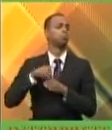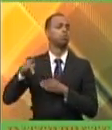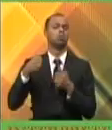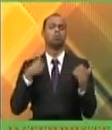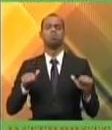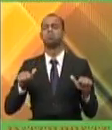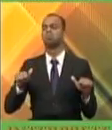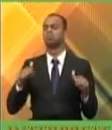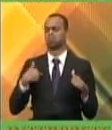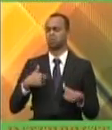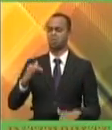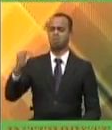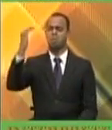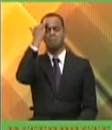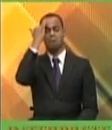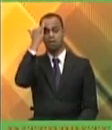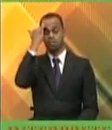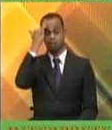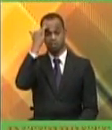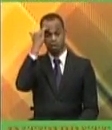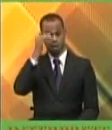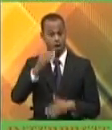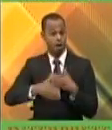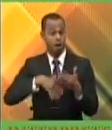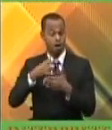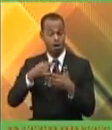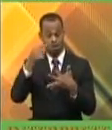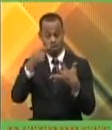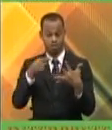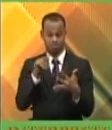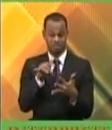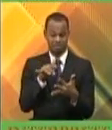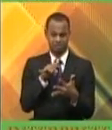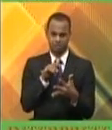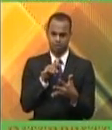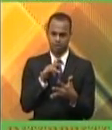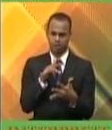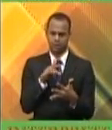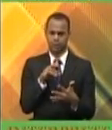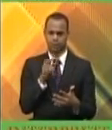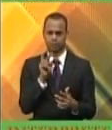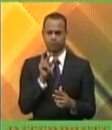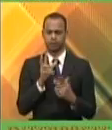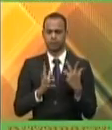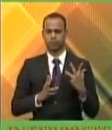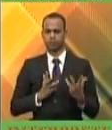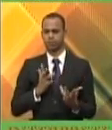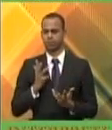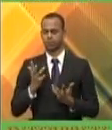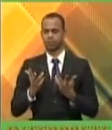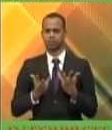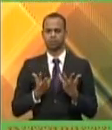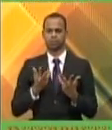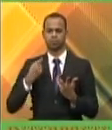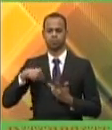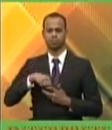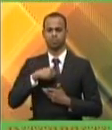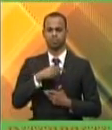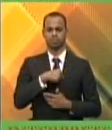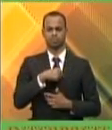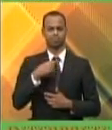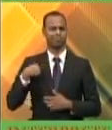sabemos mucho pero cuando nos tocan temas sensibles como estos nos damos cuenta que lo que tenemos es un